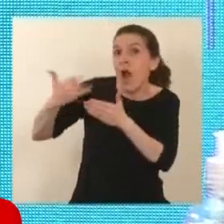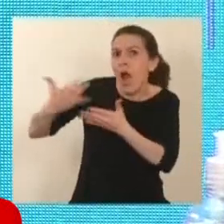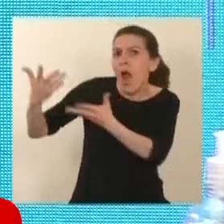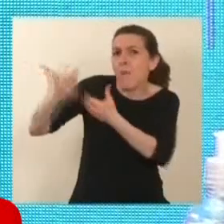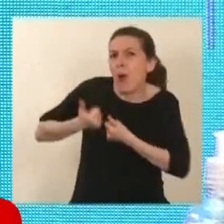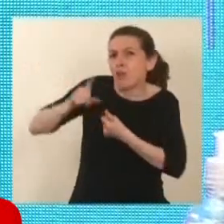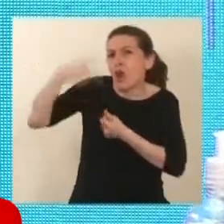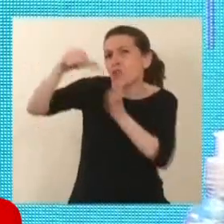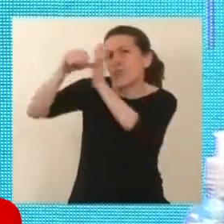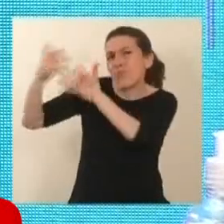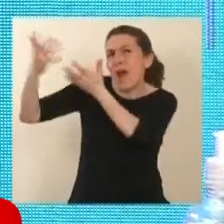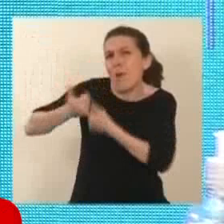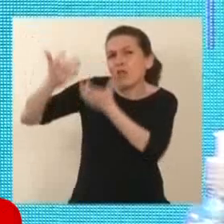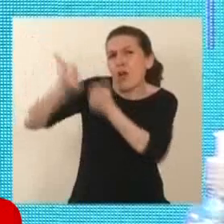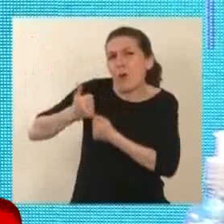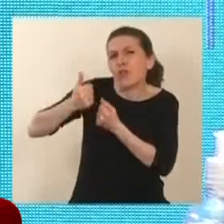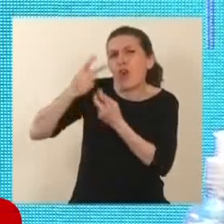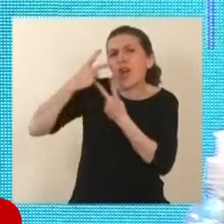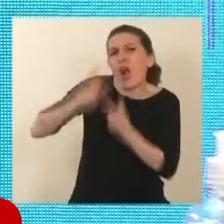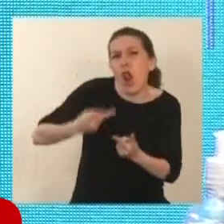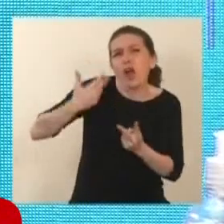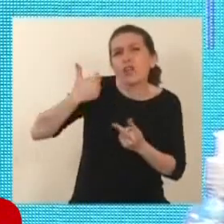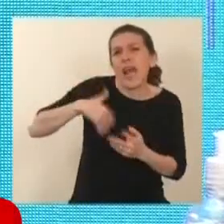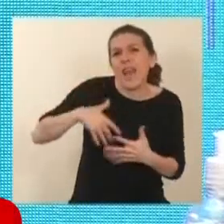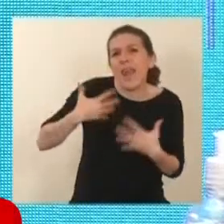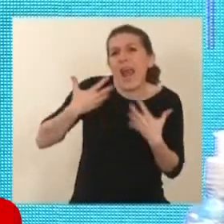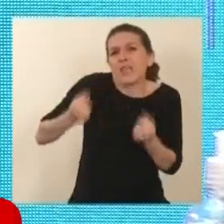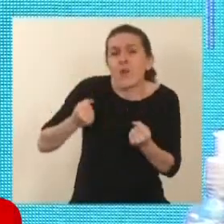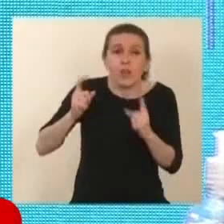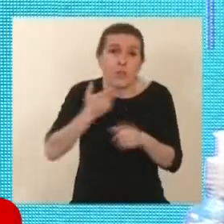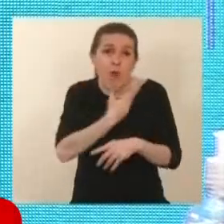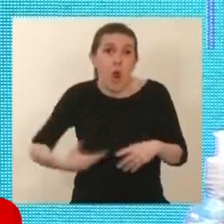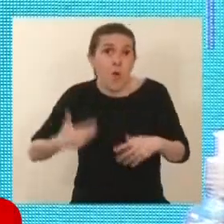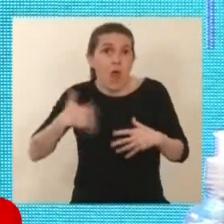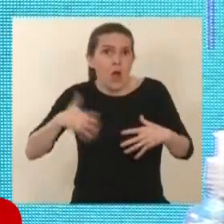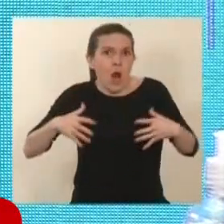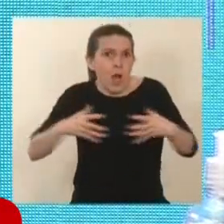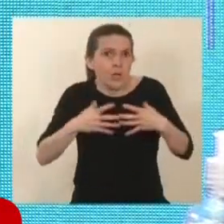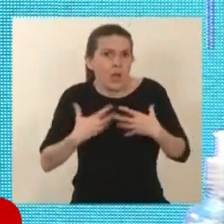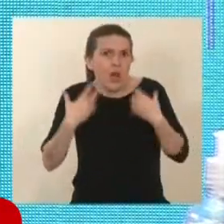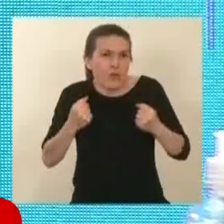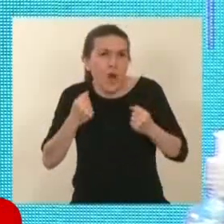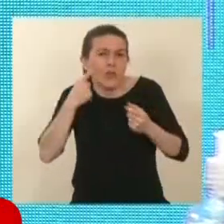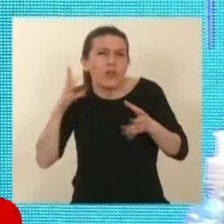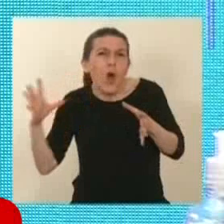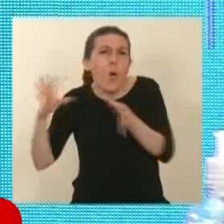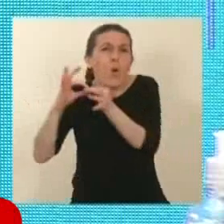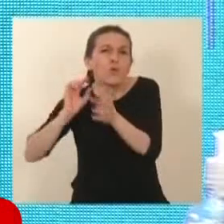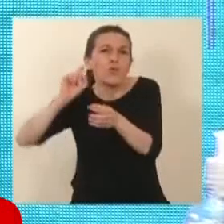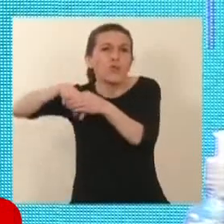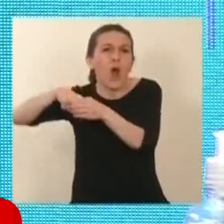apoyos internacionales, un gran reconocimiento a lo que el gobierno argentino estuvo haciendo por parte del G20, de la